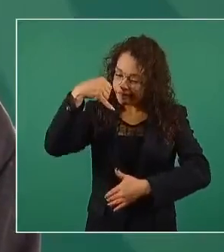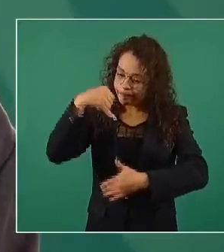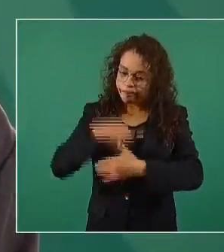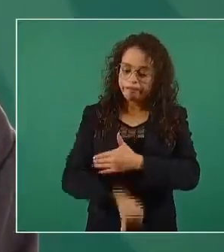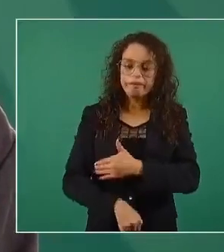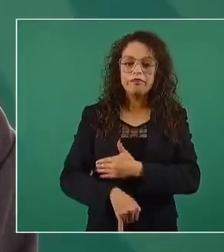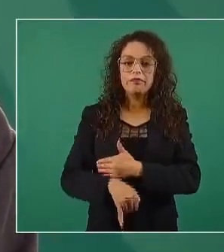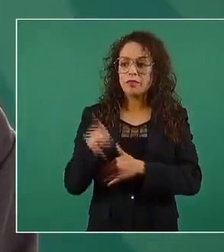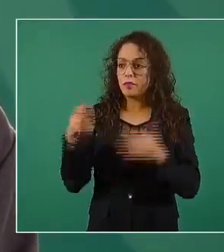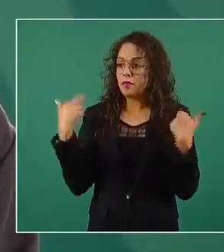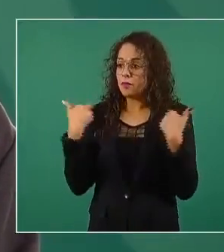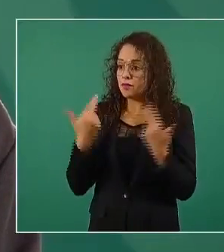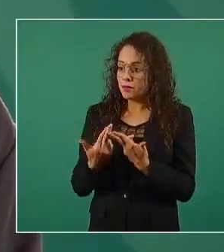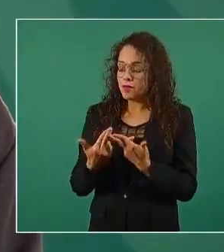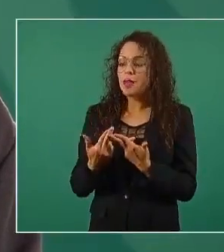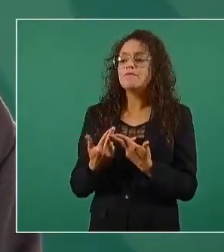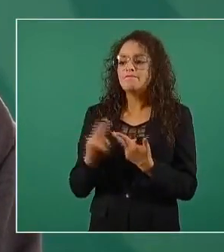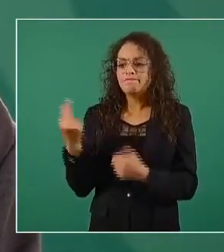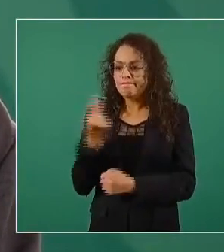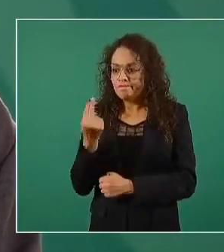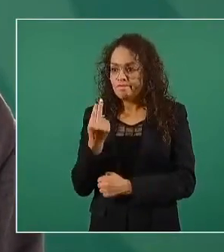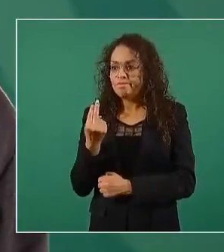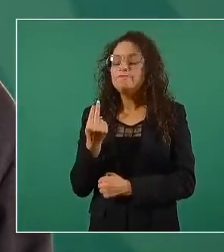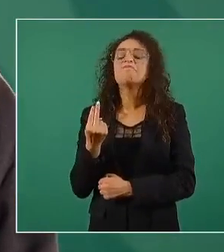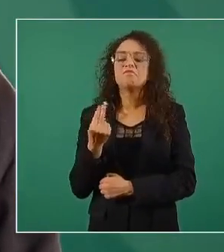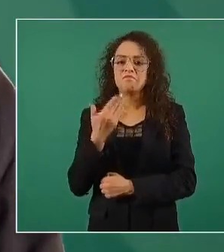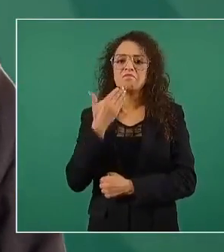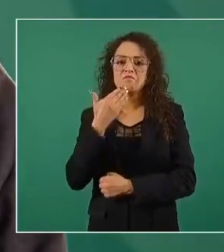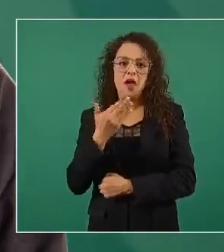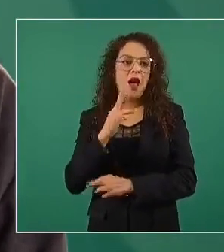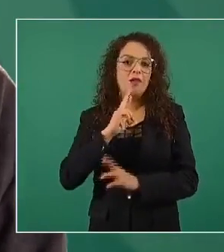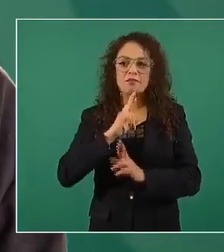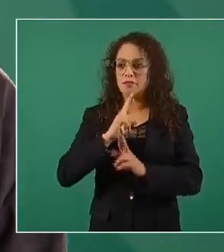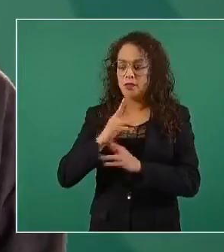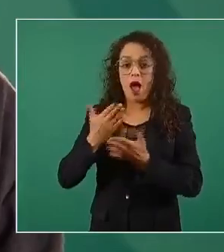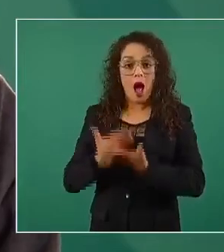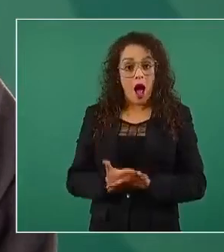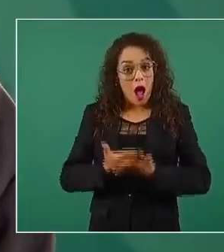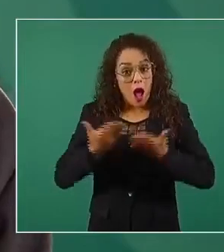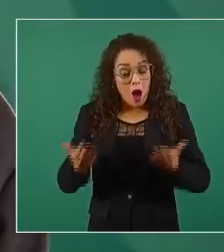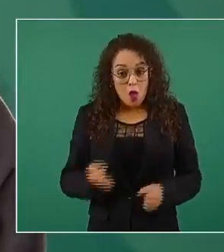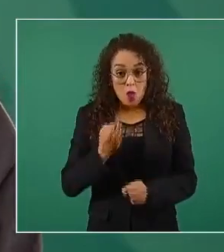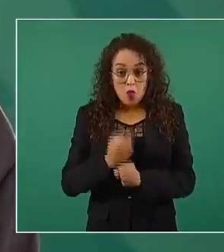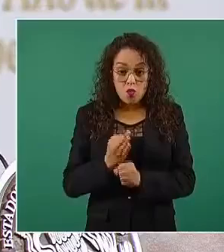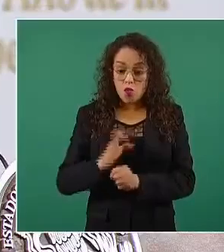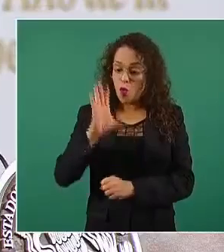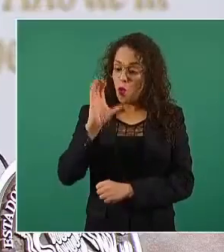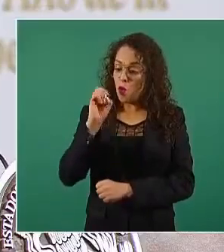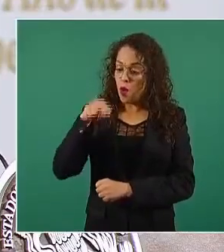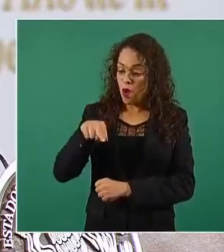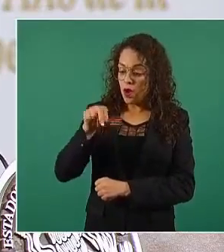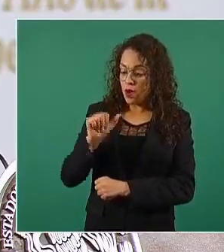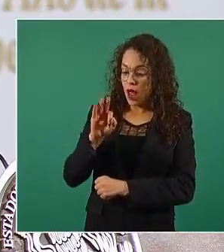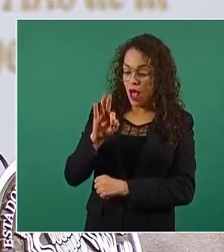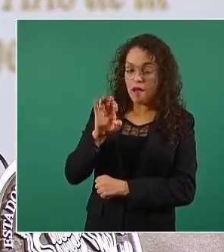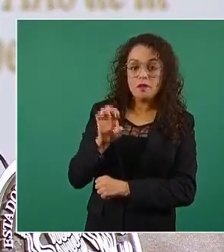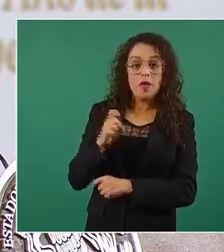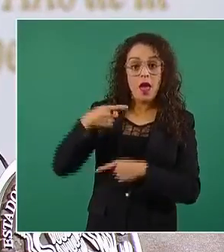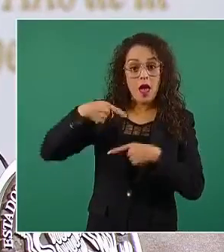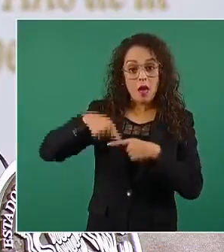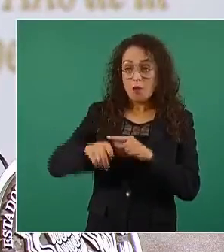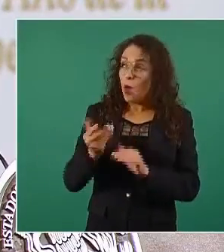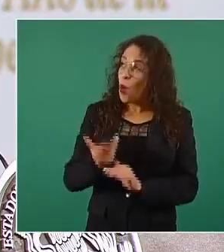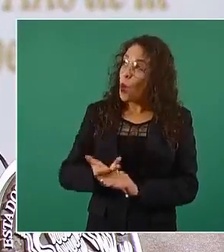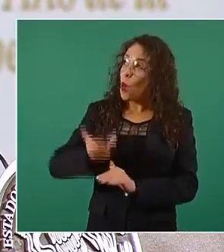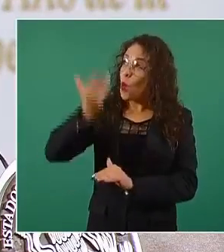estos maestros multigrado. Actualmente en CONAFE volvemos los que iniciamos esto hace años